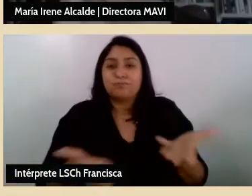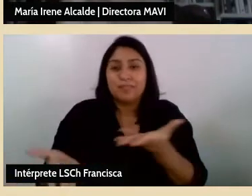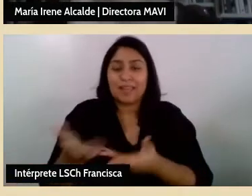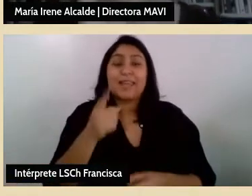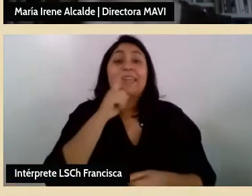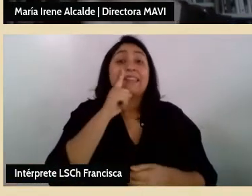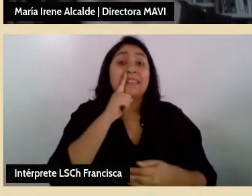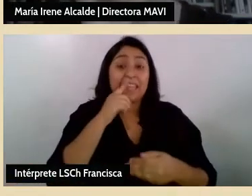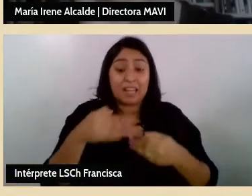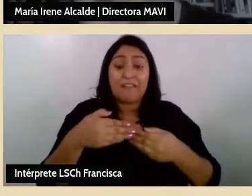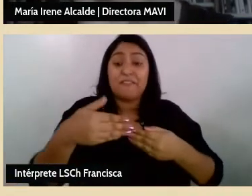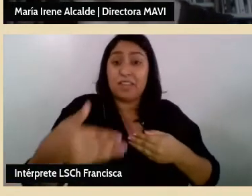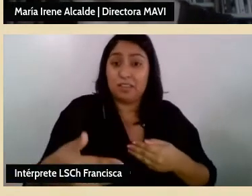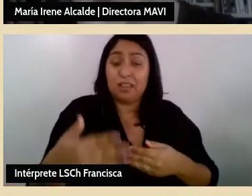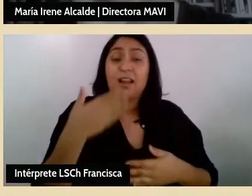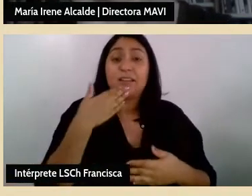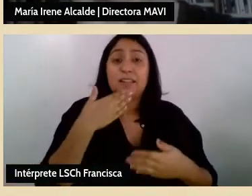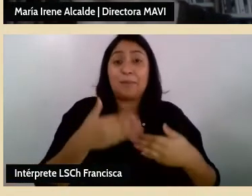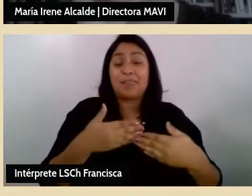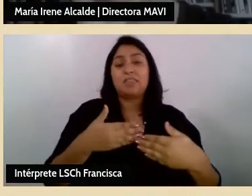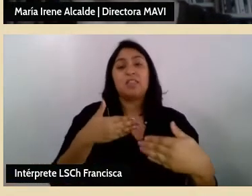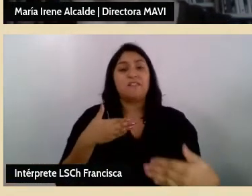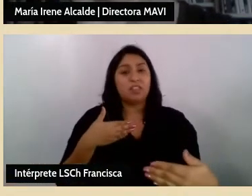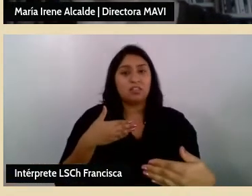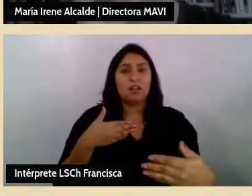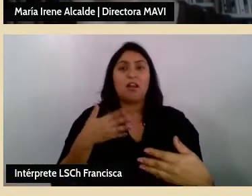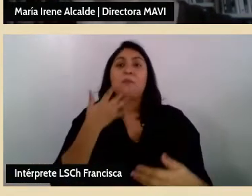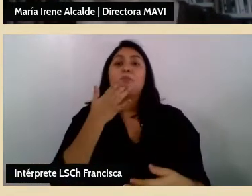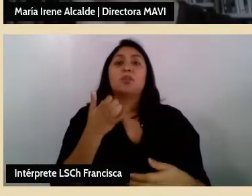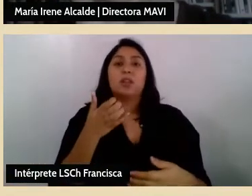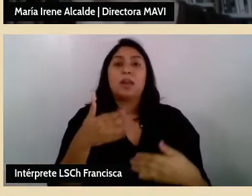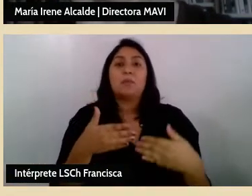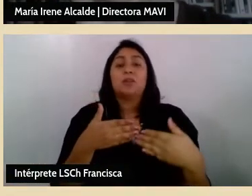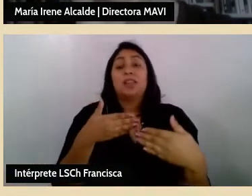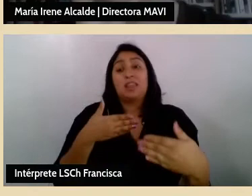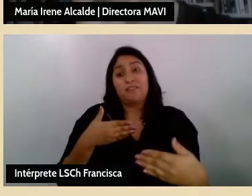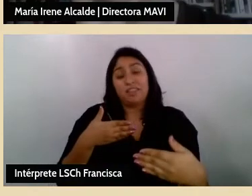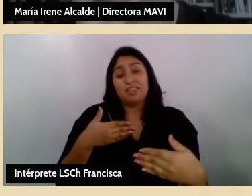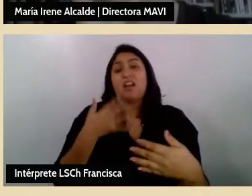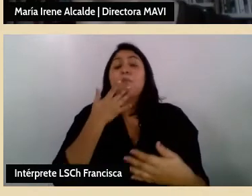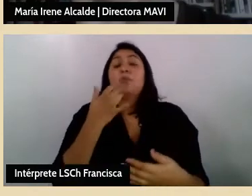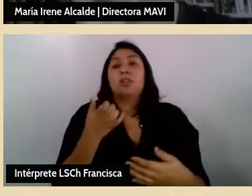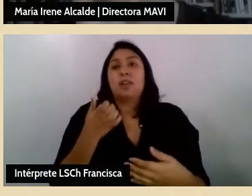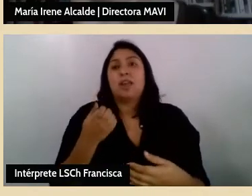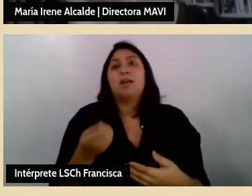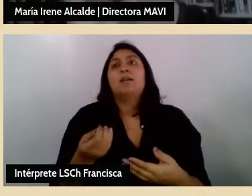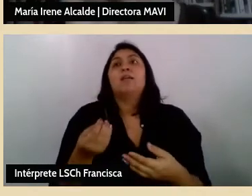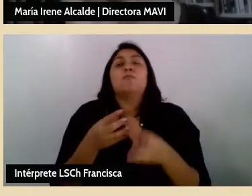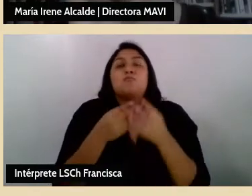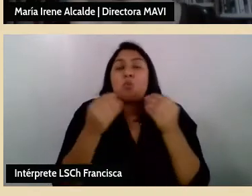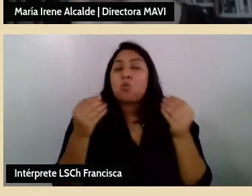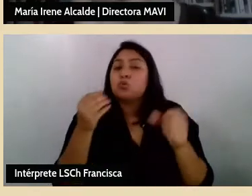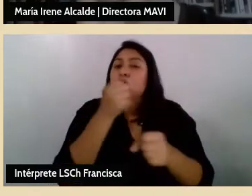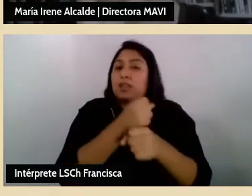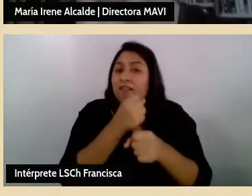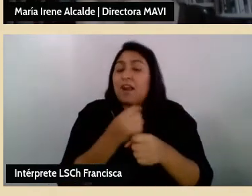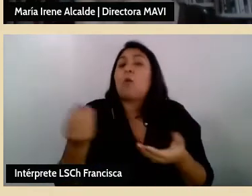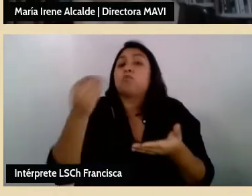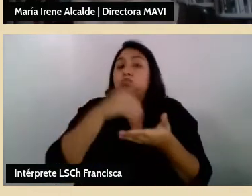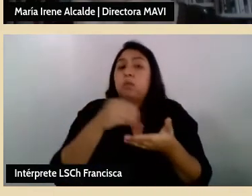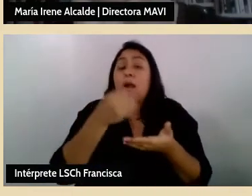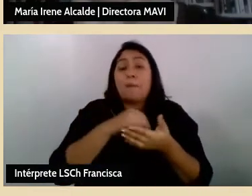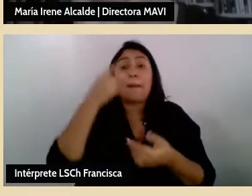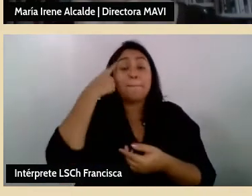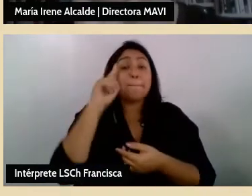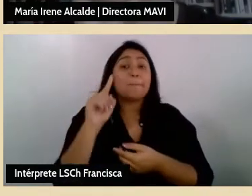Tiene sus desventajas porque evidentemente que a veces te cargas de pega extra, ¿no? Pero tiene la ventaja